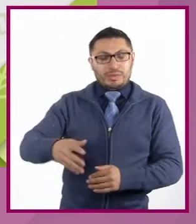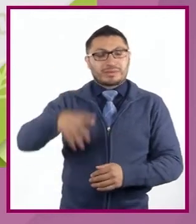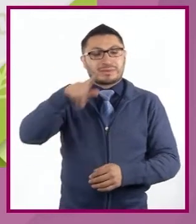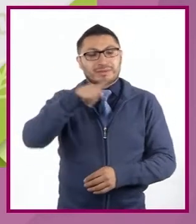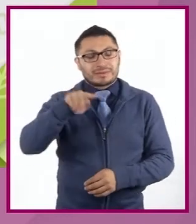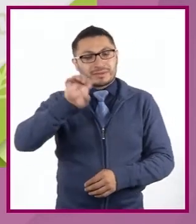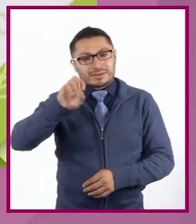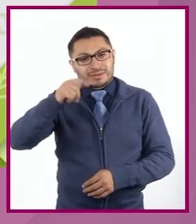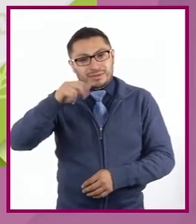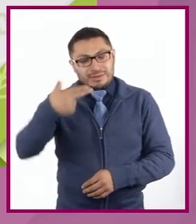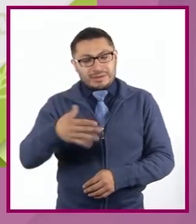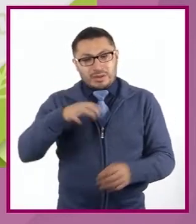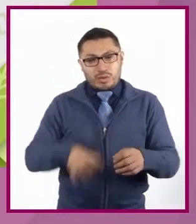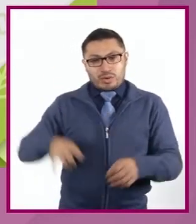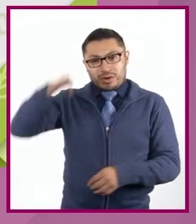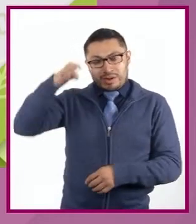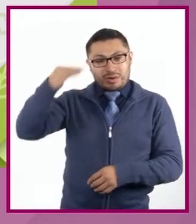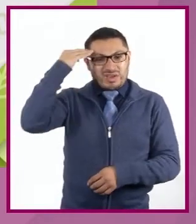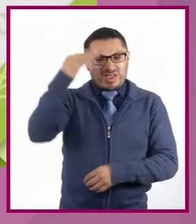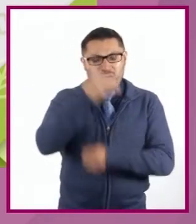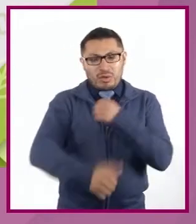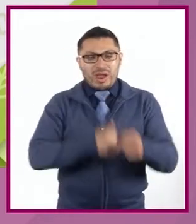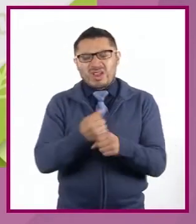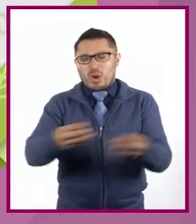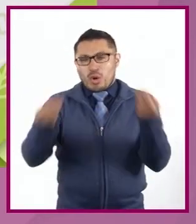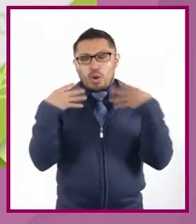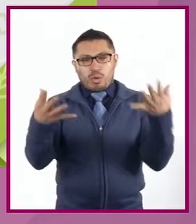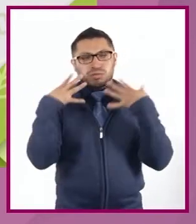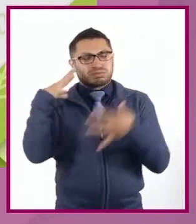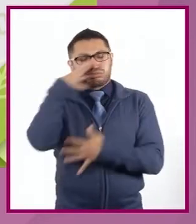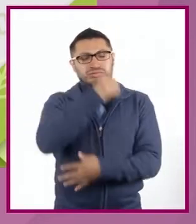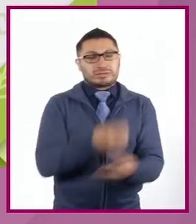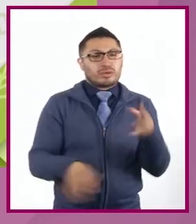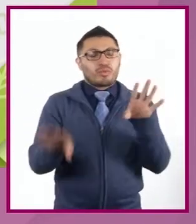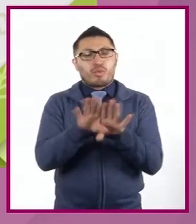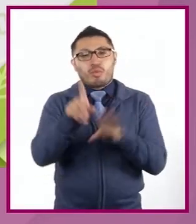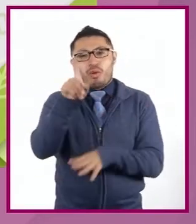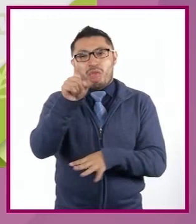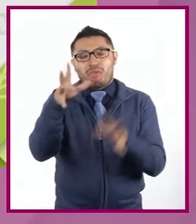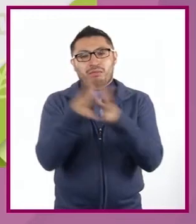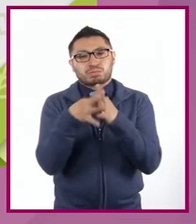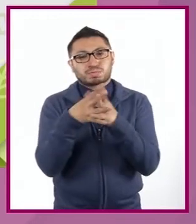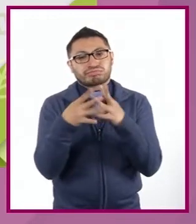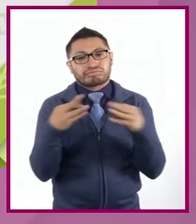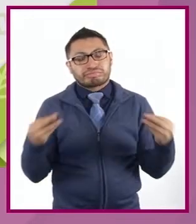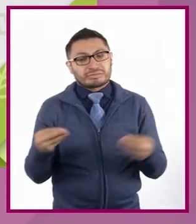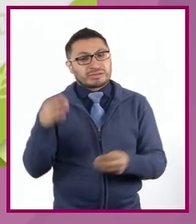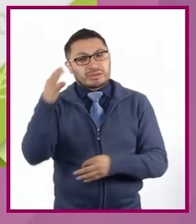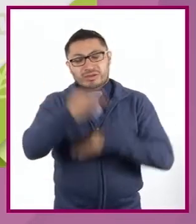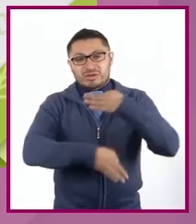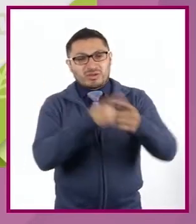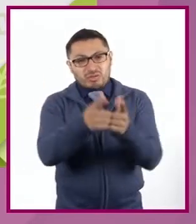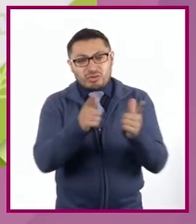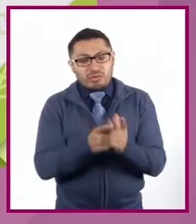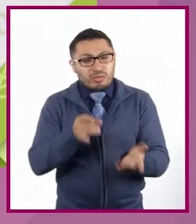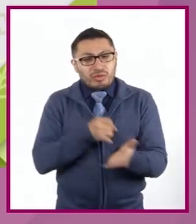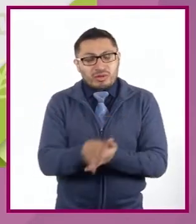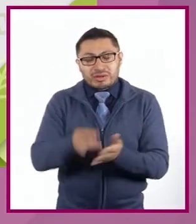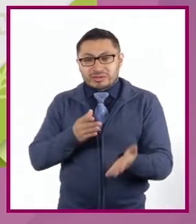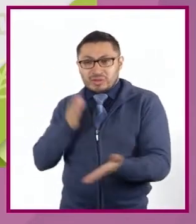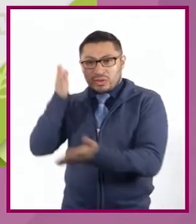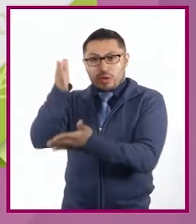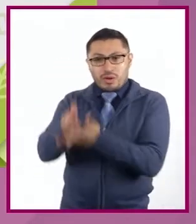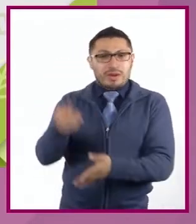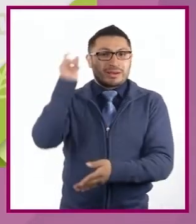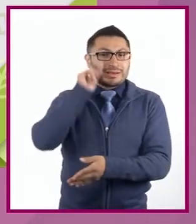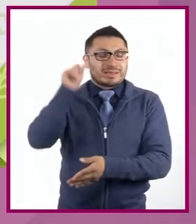una época del año en donde hacía bastante calor y comenzó a escasear el agua. Toda la manada decidió acudir a un lugar donde siempre